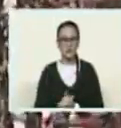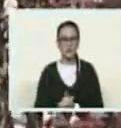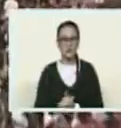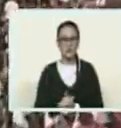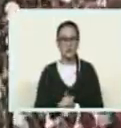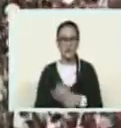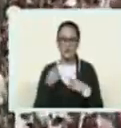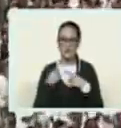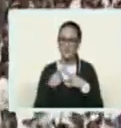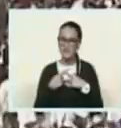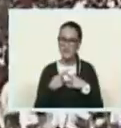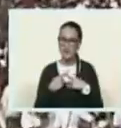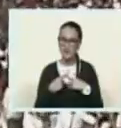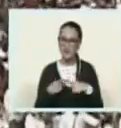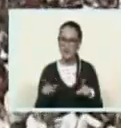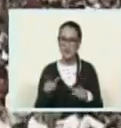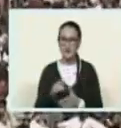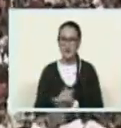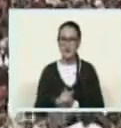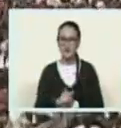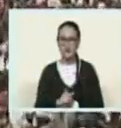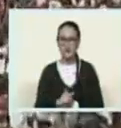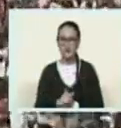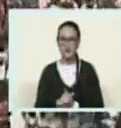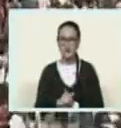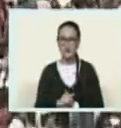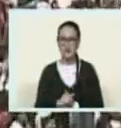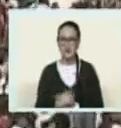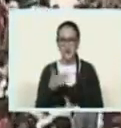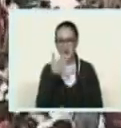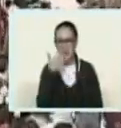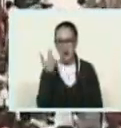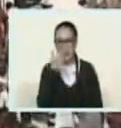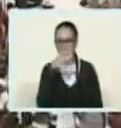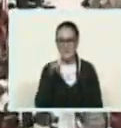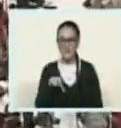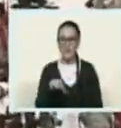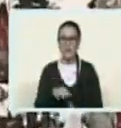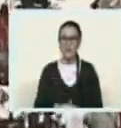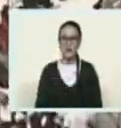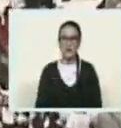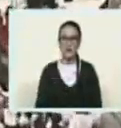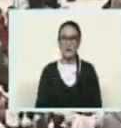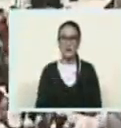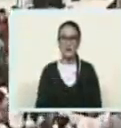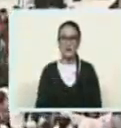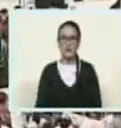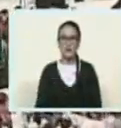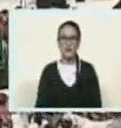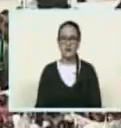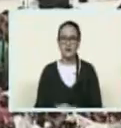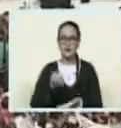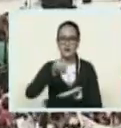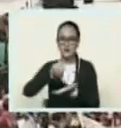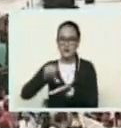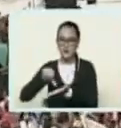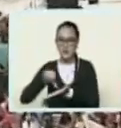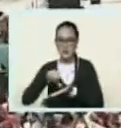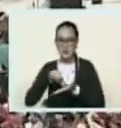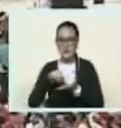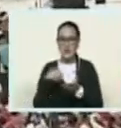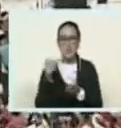distinto al de la lógica del capital, a la lógica de las ciudades dormitorio, a la